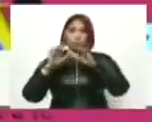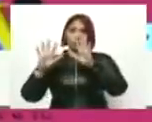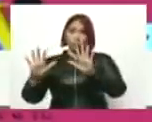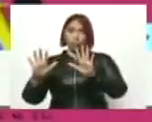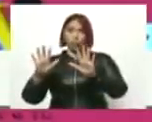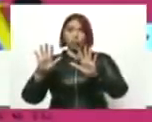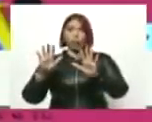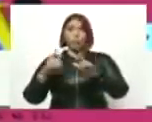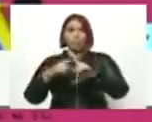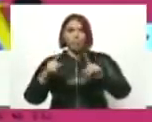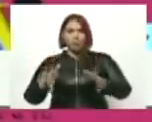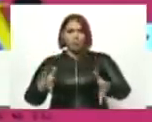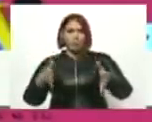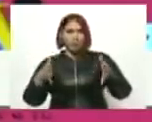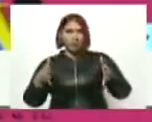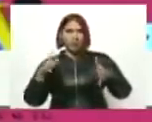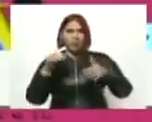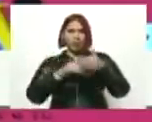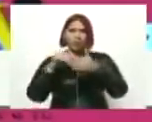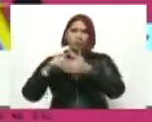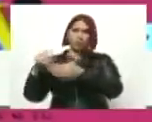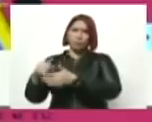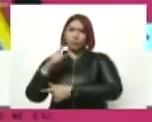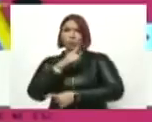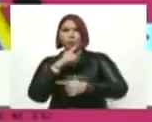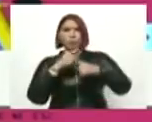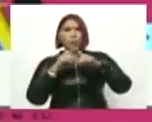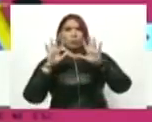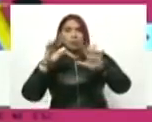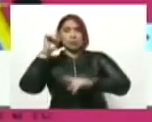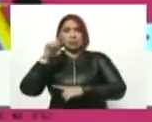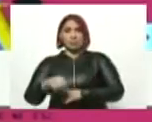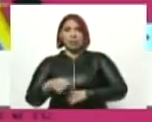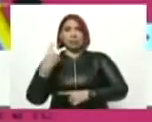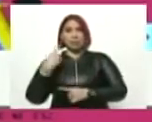ganar elecciones, el 1x10 tiene que servir para gobernar también.